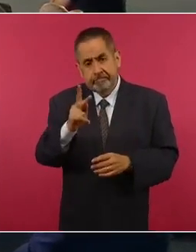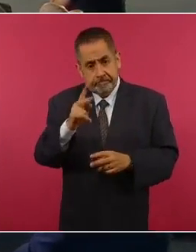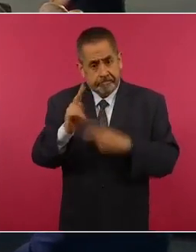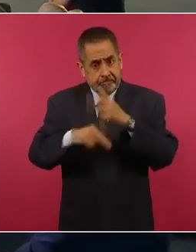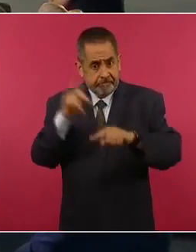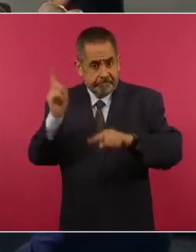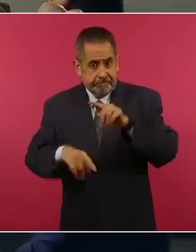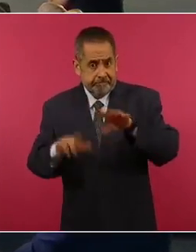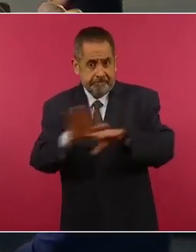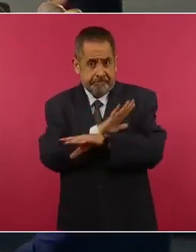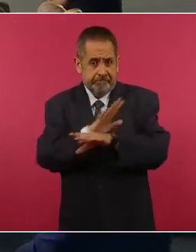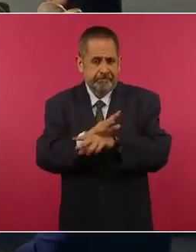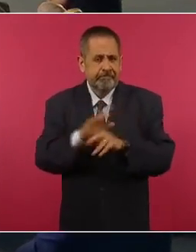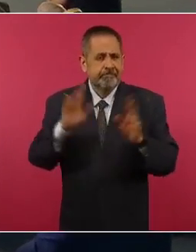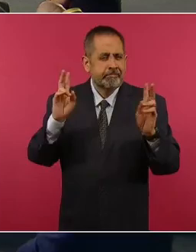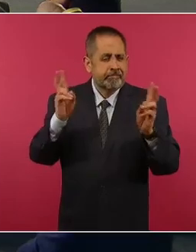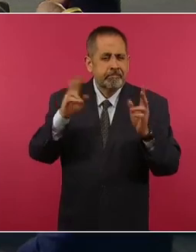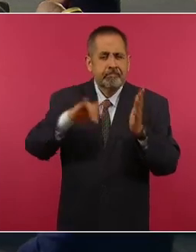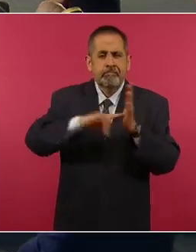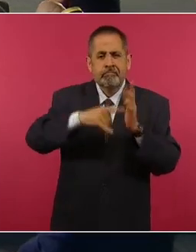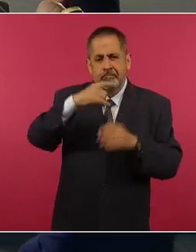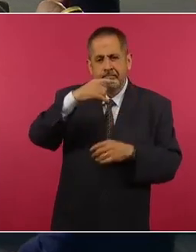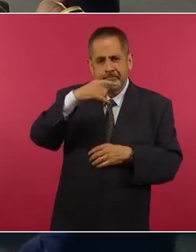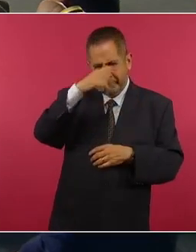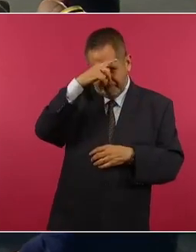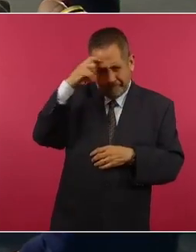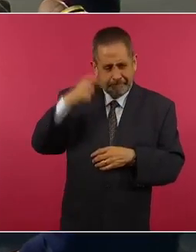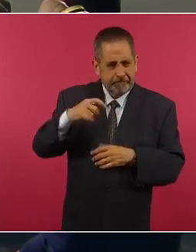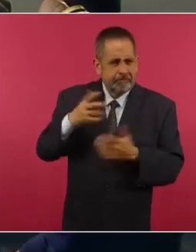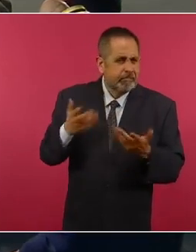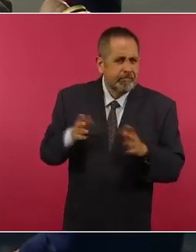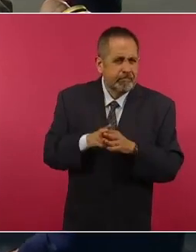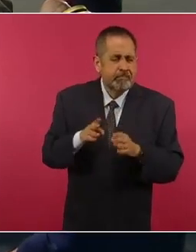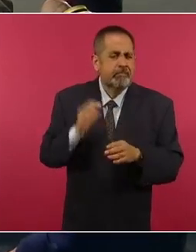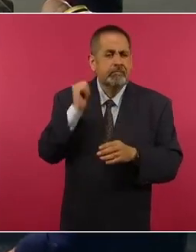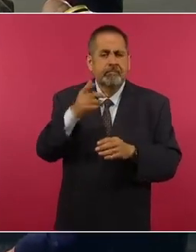a eliminar, no sé qué y qué información tenga